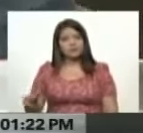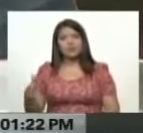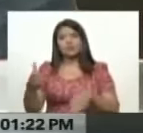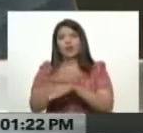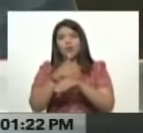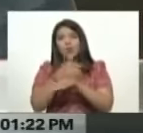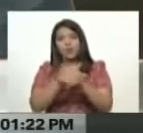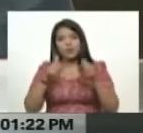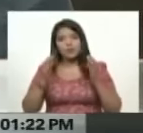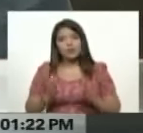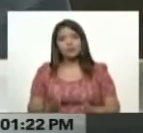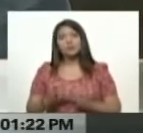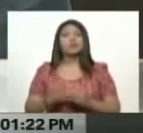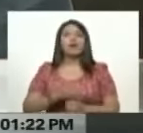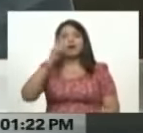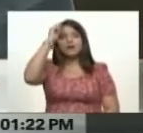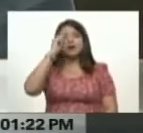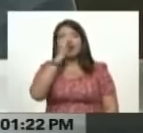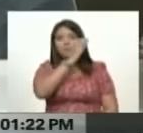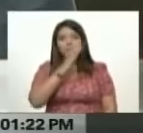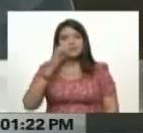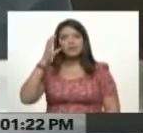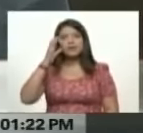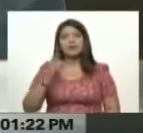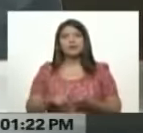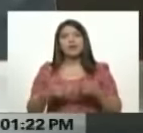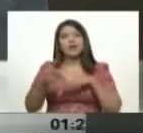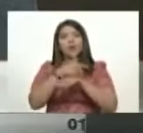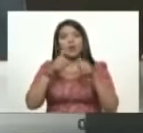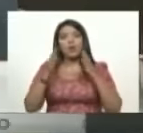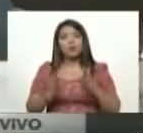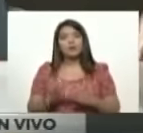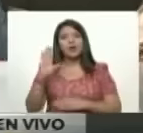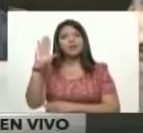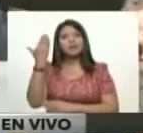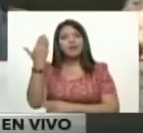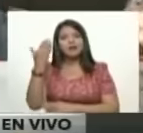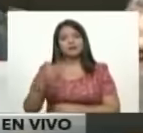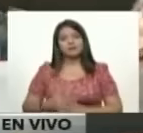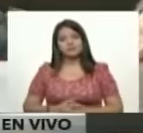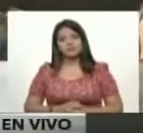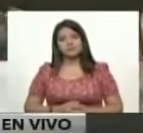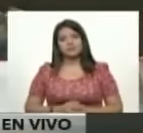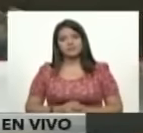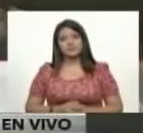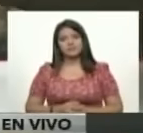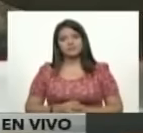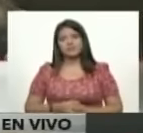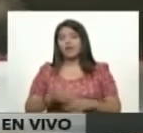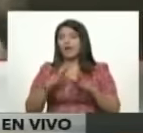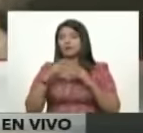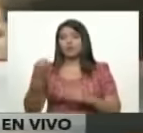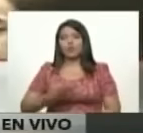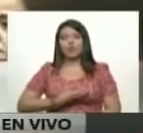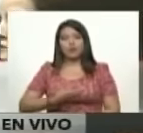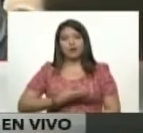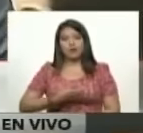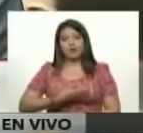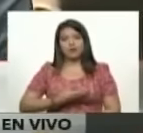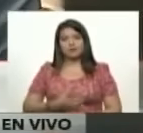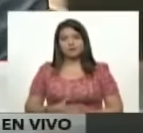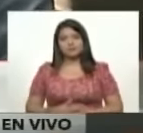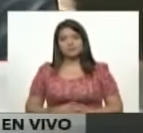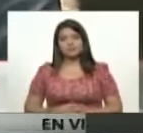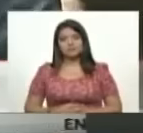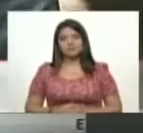gobernadores presentes, Enrique Capriles Radosky, y el gobernador del estado Lara, Henry Falcón, y a los señores alcaldes.